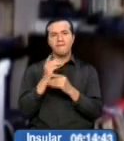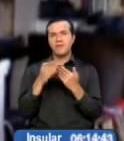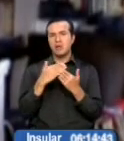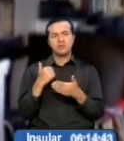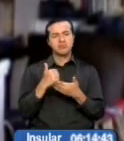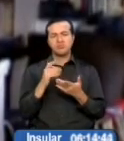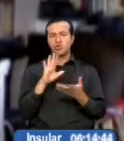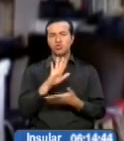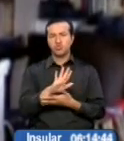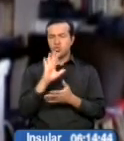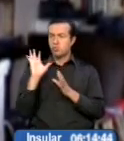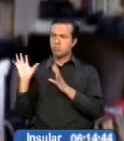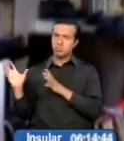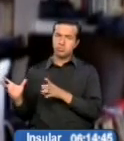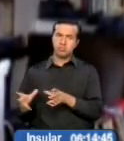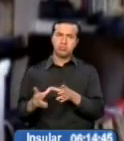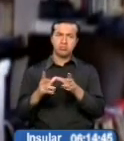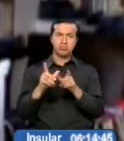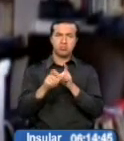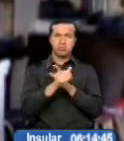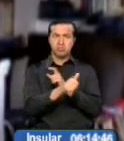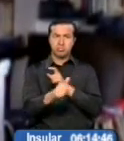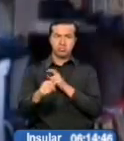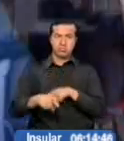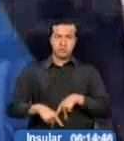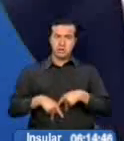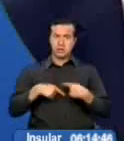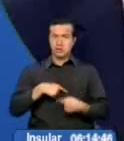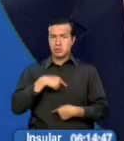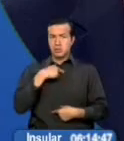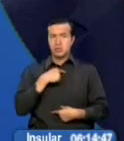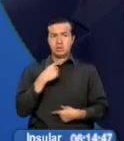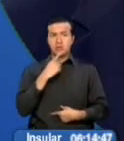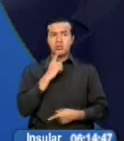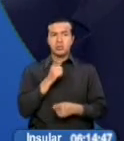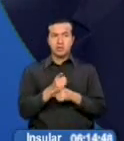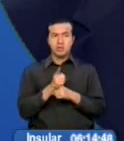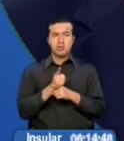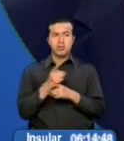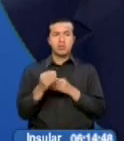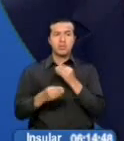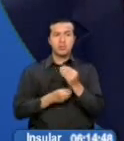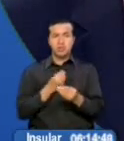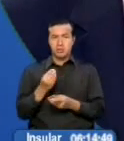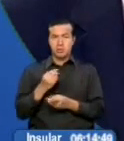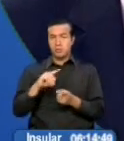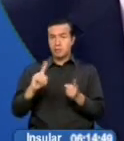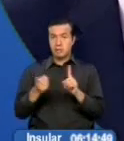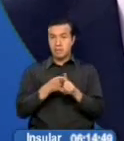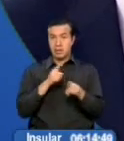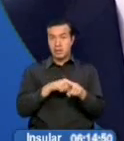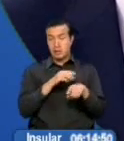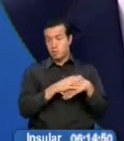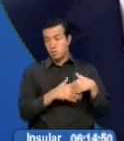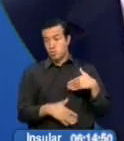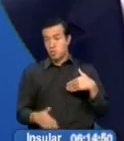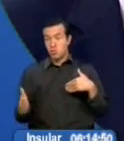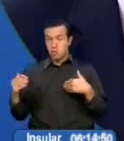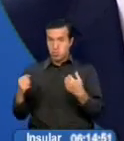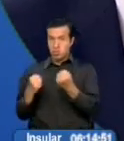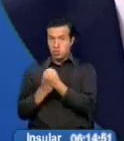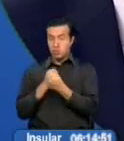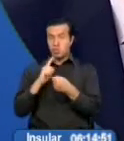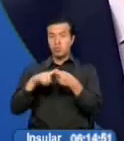la transición de estas personas a la vida civil. Van a recibir unos subsidios en una primera etapa y luego van